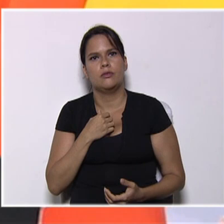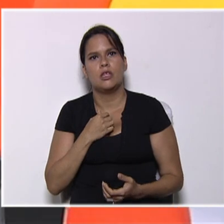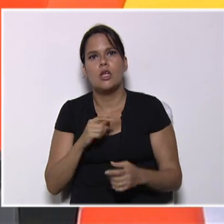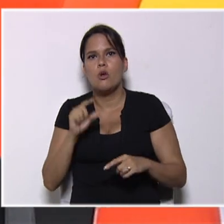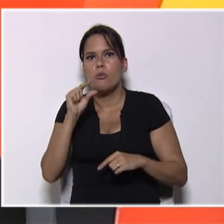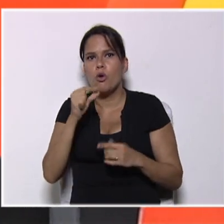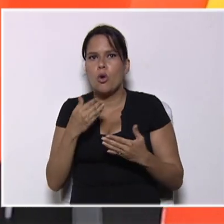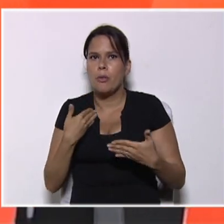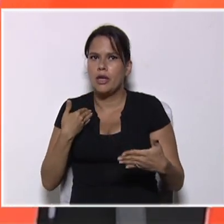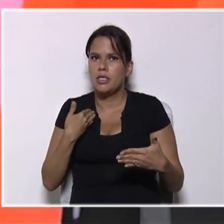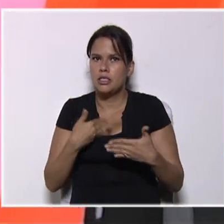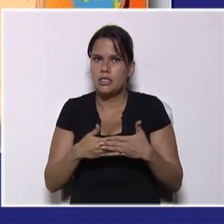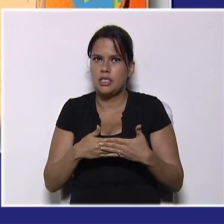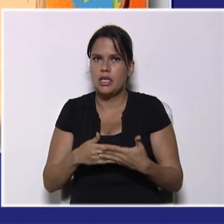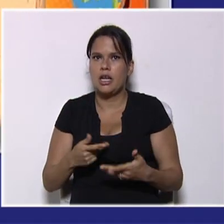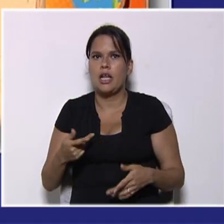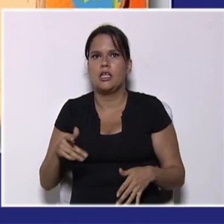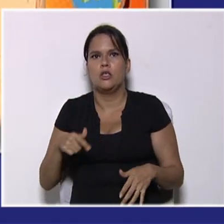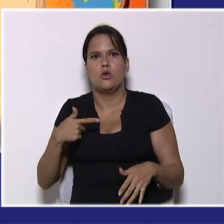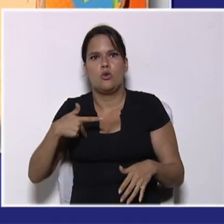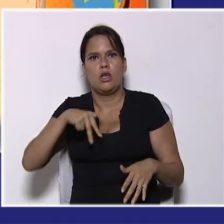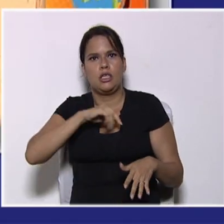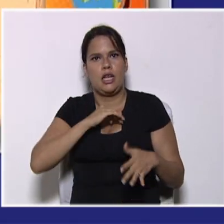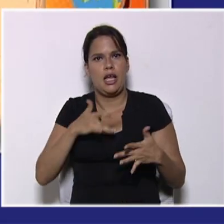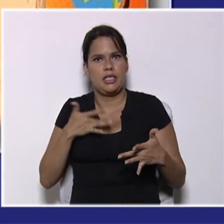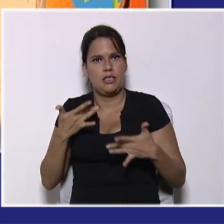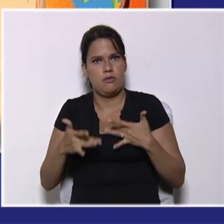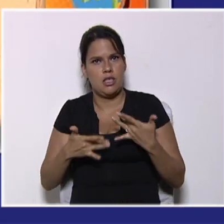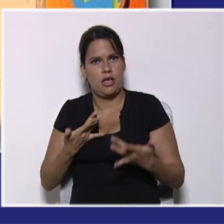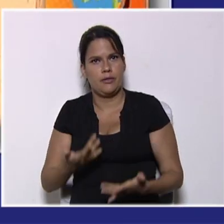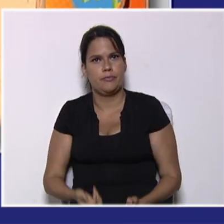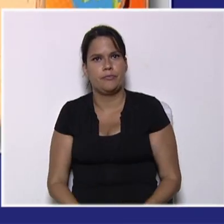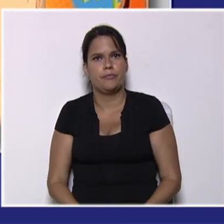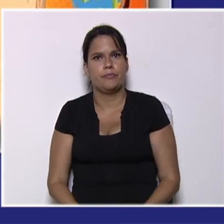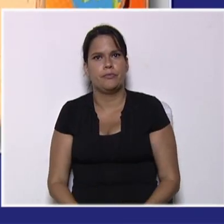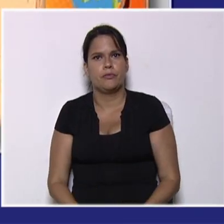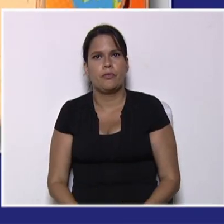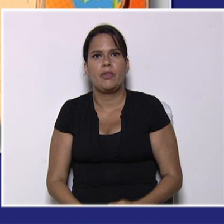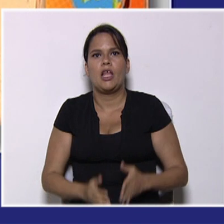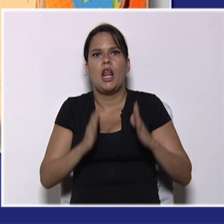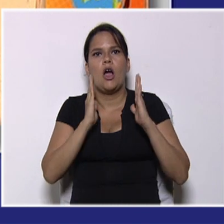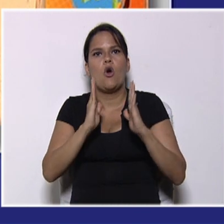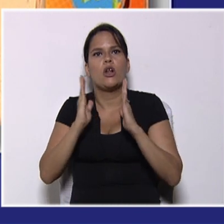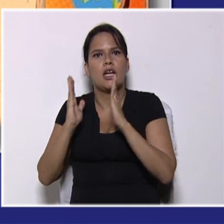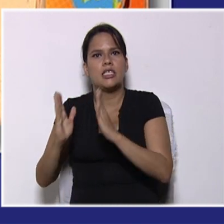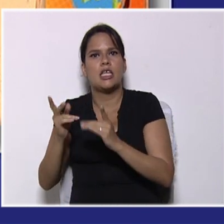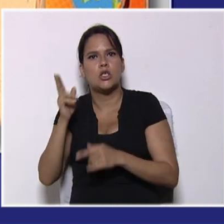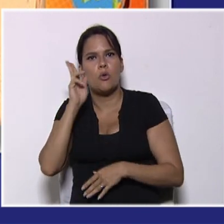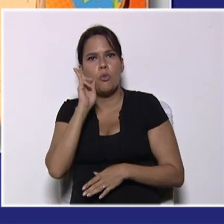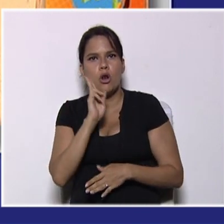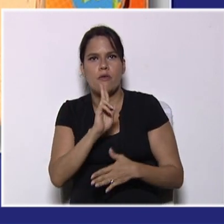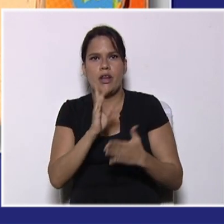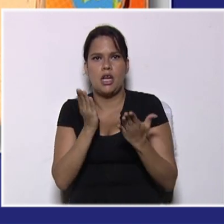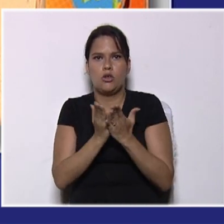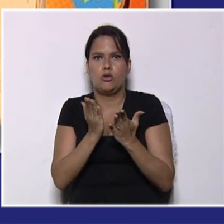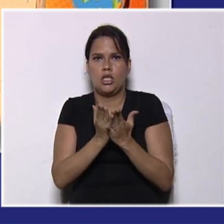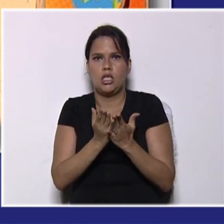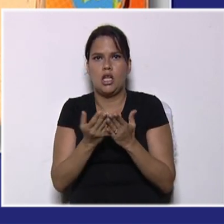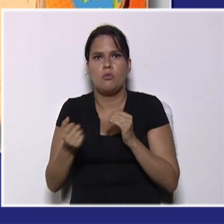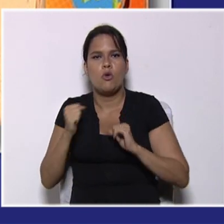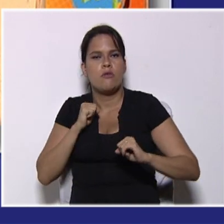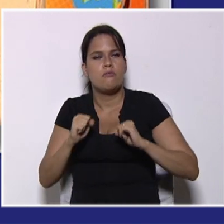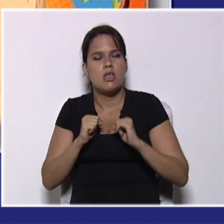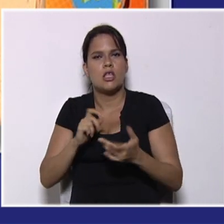cerrar esta parte de nuestras actividades, muchachos, que tiene que ver con la Organización Bolivariana Estudiantil, el Movimiento Bolivariano